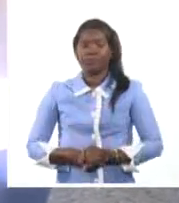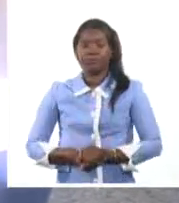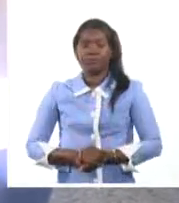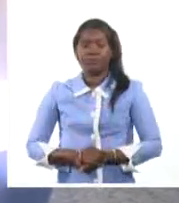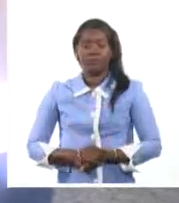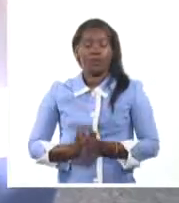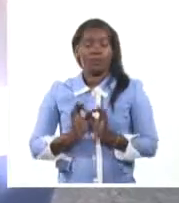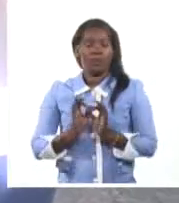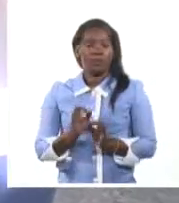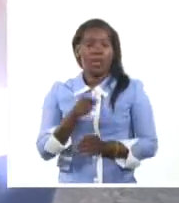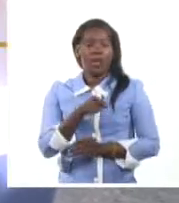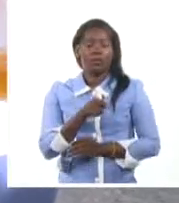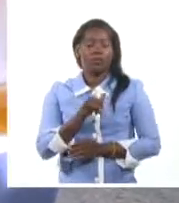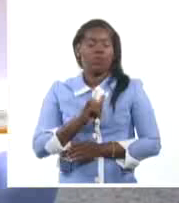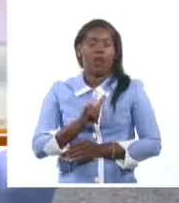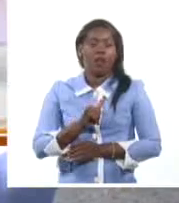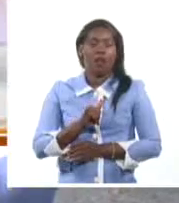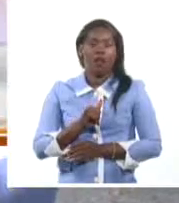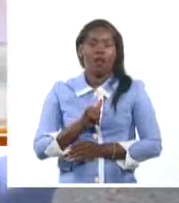que está